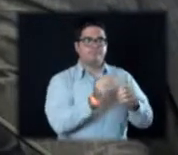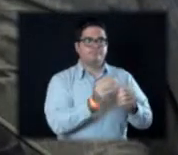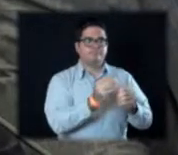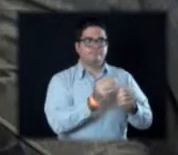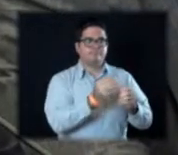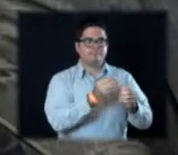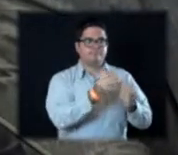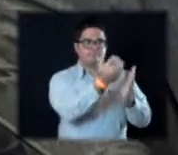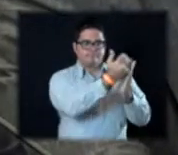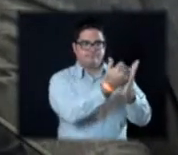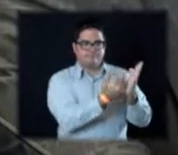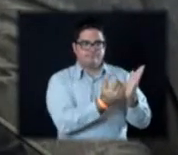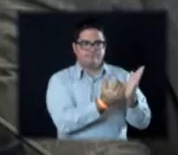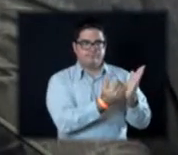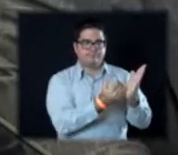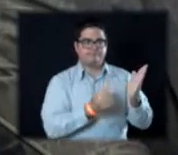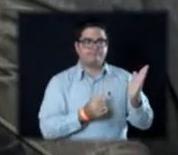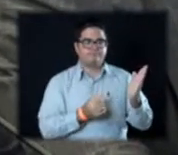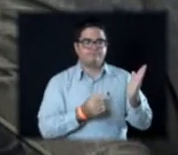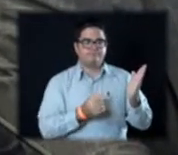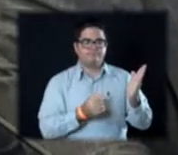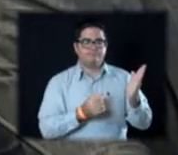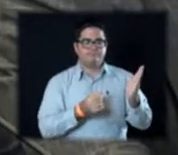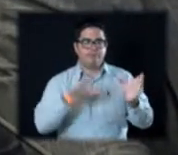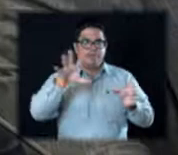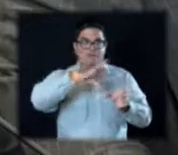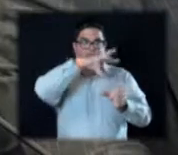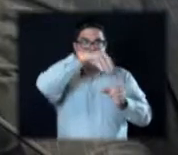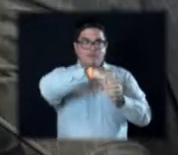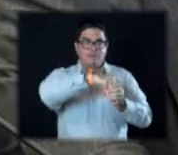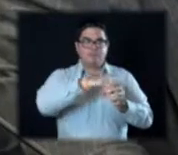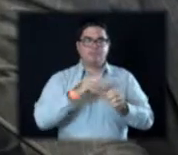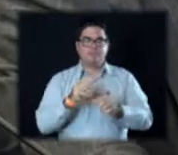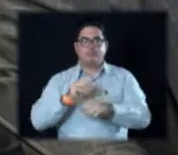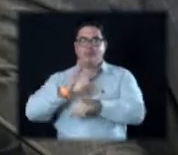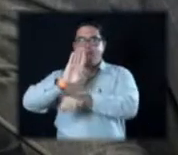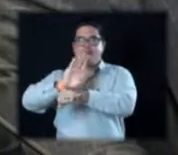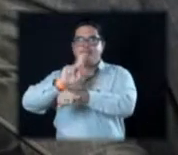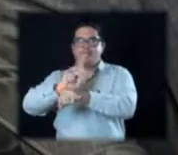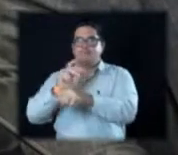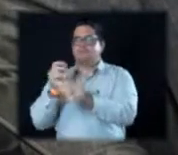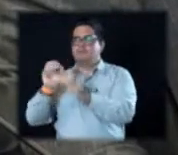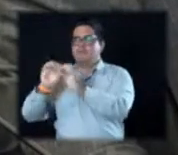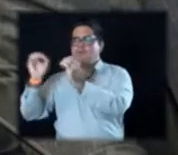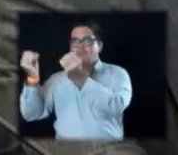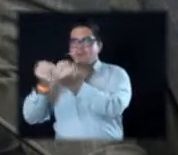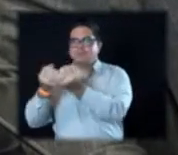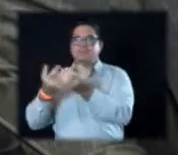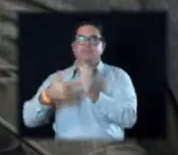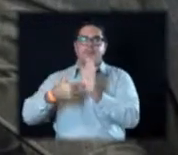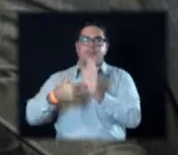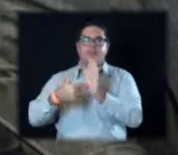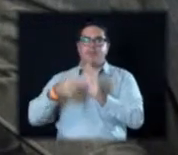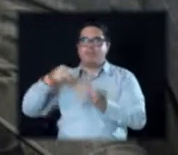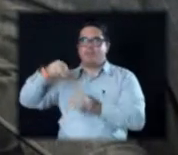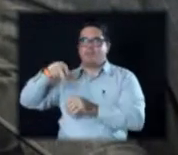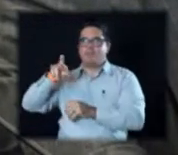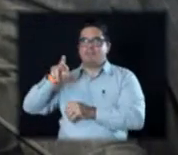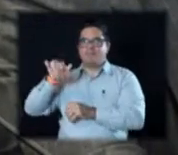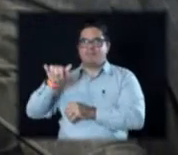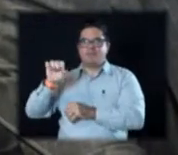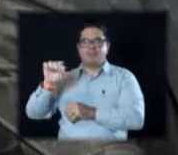La presentación agrupa todos los fondos gubernamentales, incluido el gobierno y